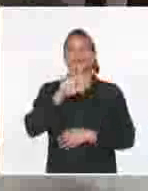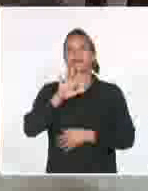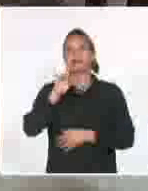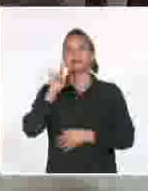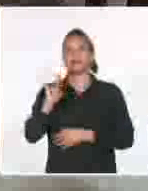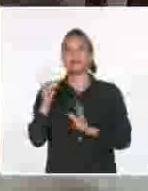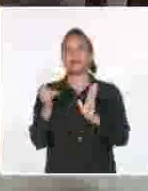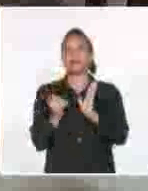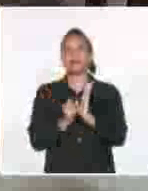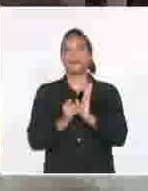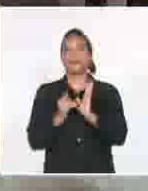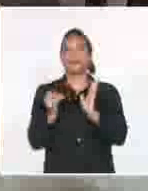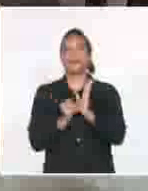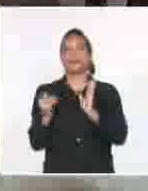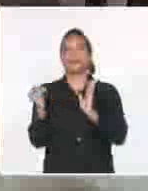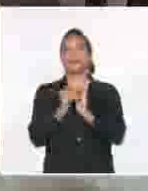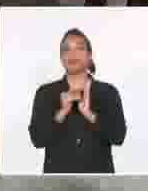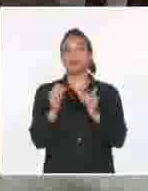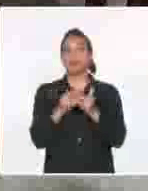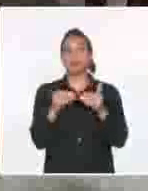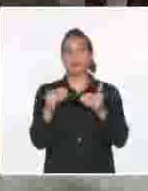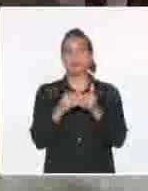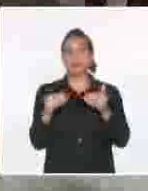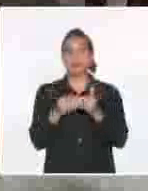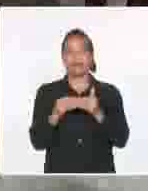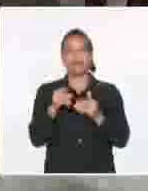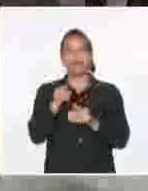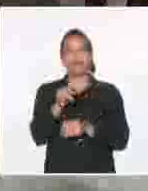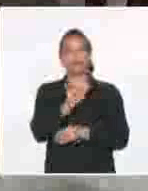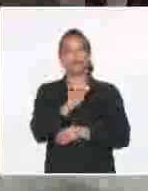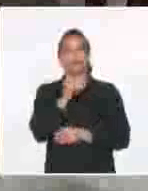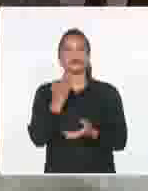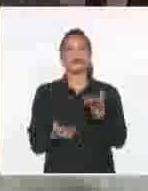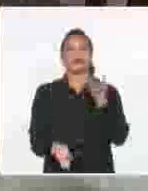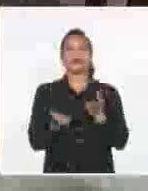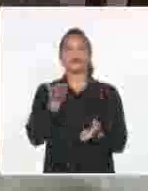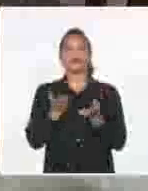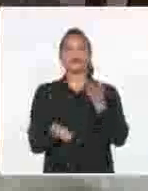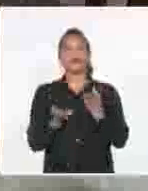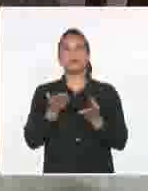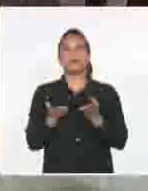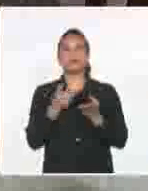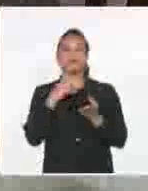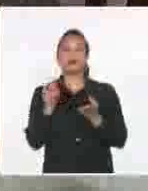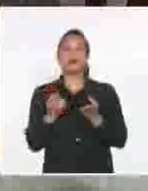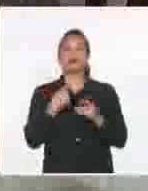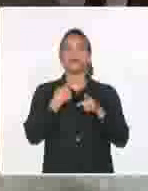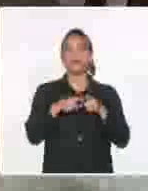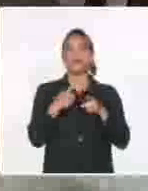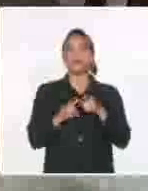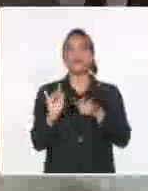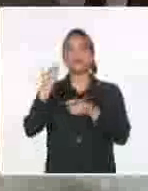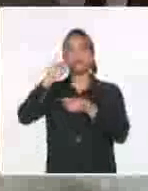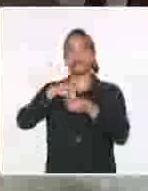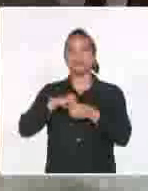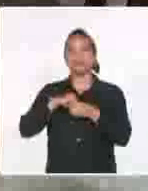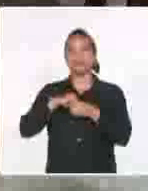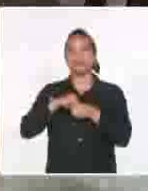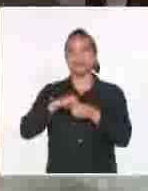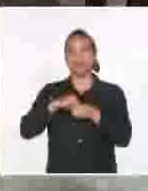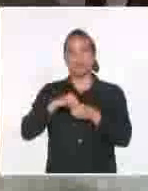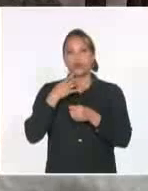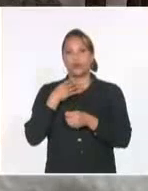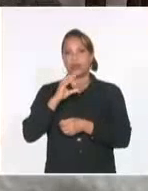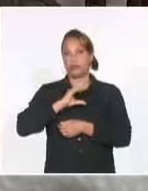159.000 millones de dólares, que pueden compararse con el modesto Producto Interno Bruto de Cuba o